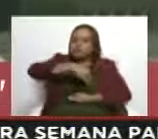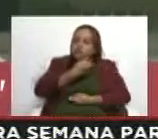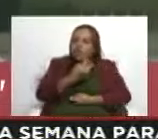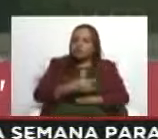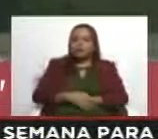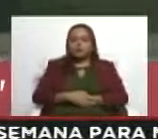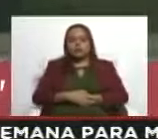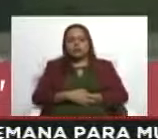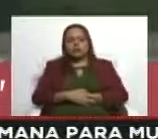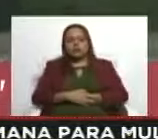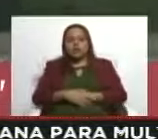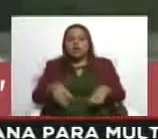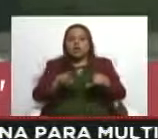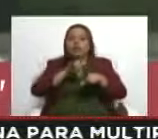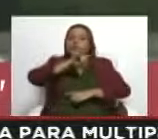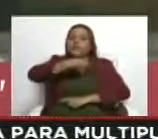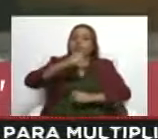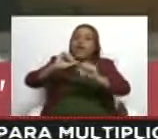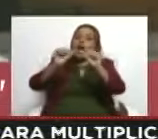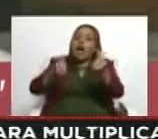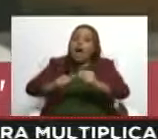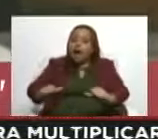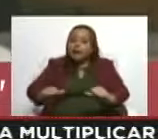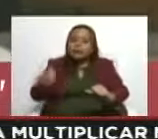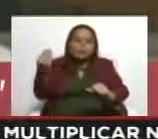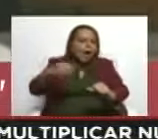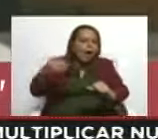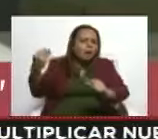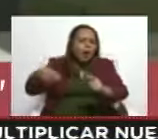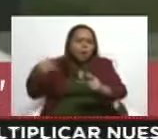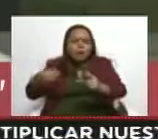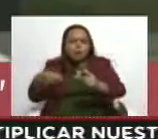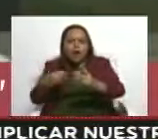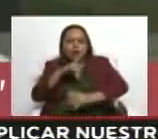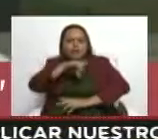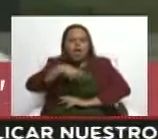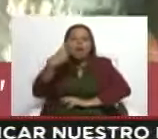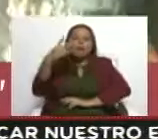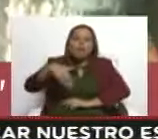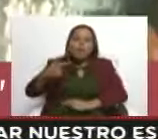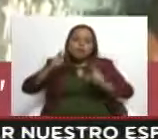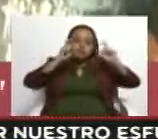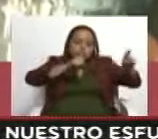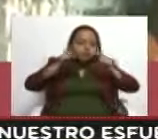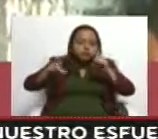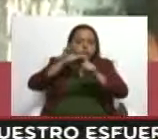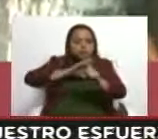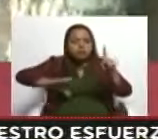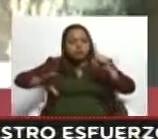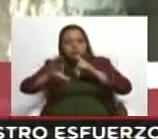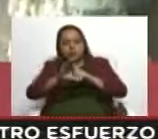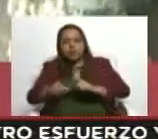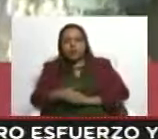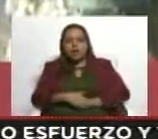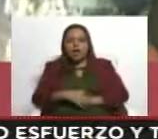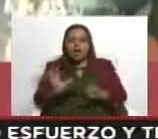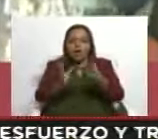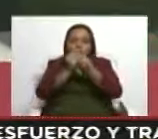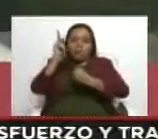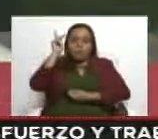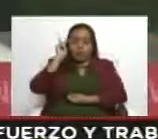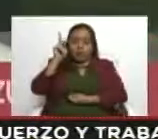universidades, como la Universidad de las Artes y otras más, donde se puede impartir cultura y nuestra enseñanza con nuestros